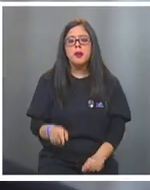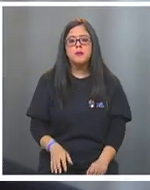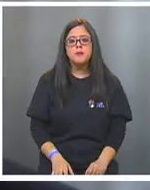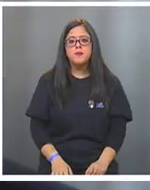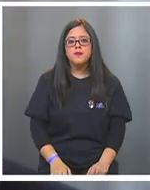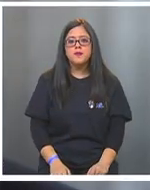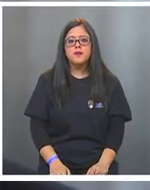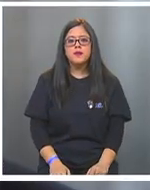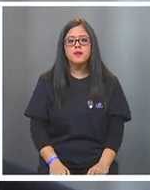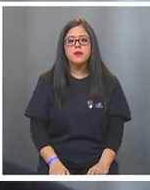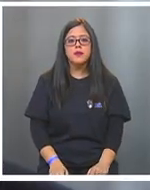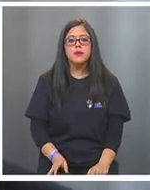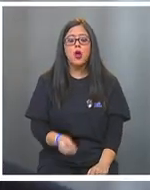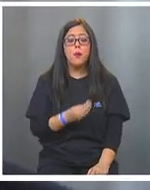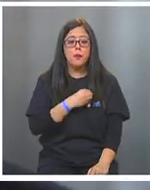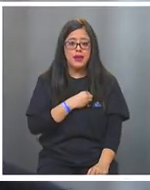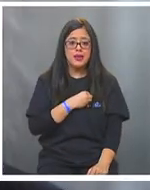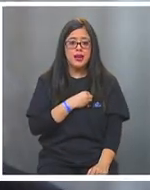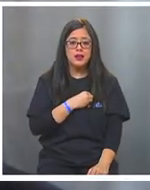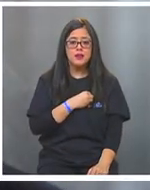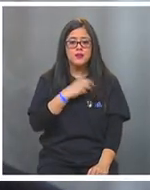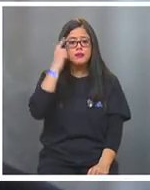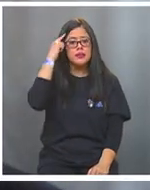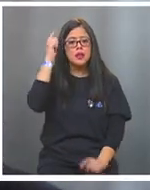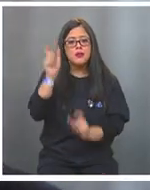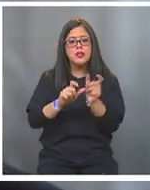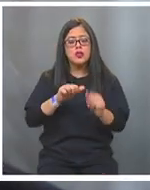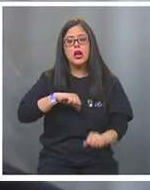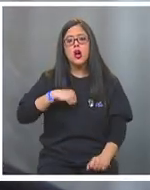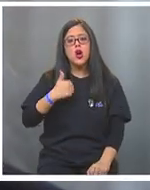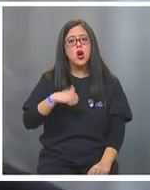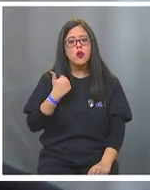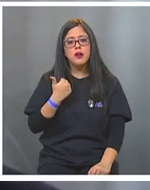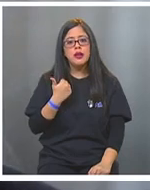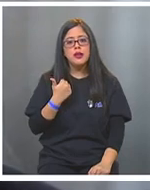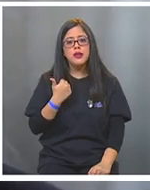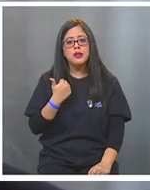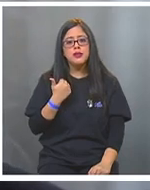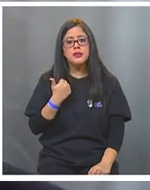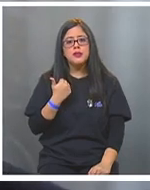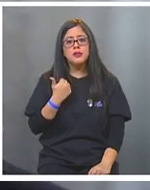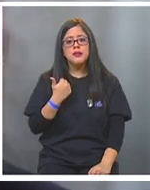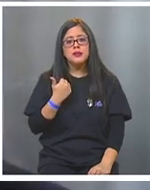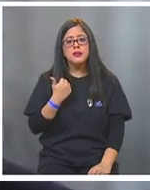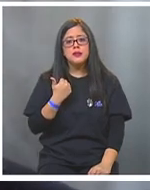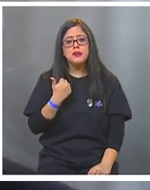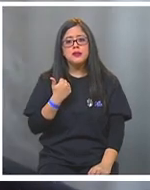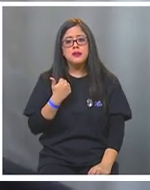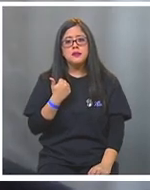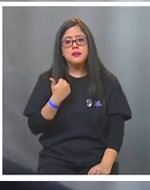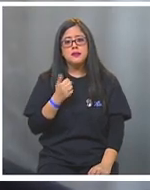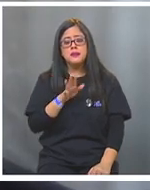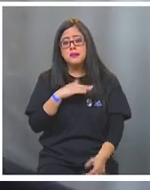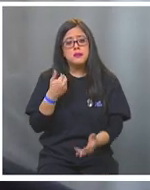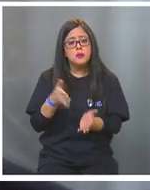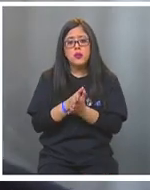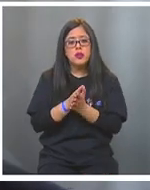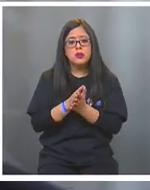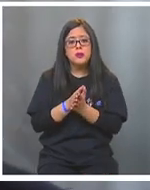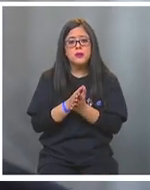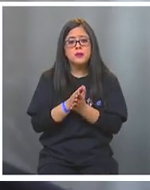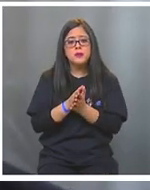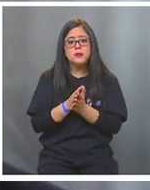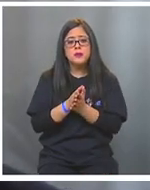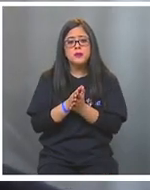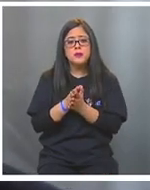Lo triste es pensar que gente muy joven ha partido, que no lo ha logrado. Y